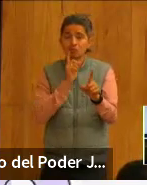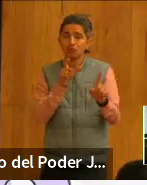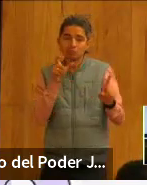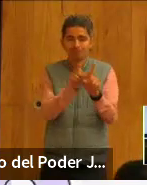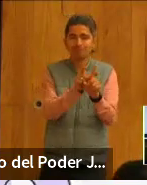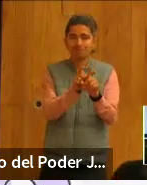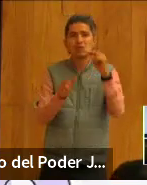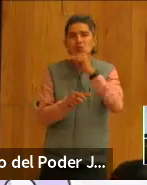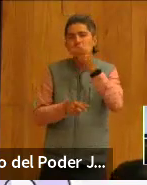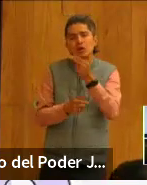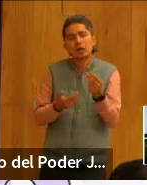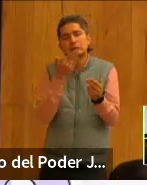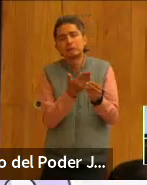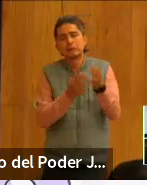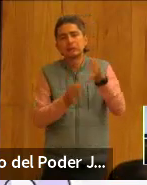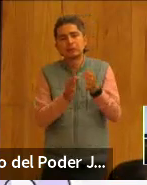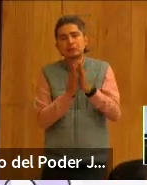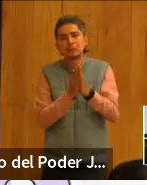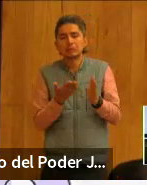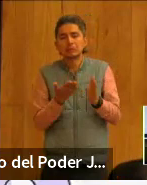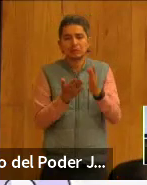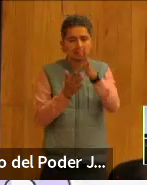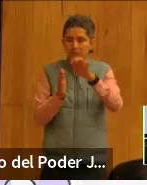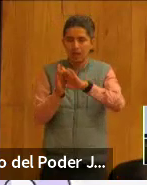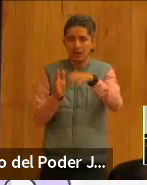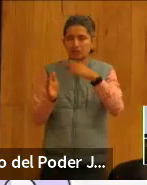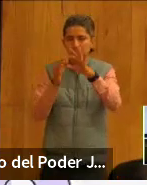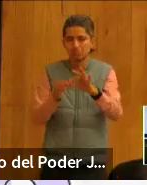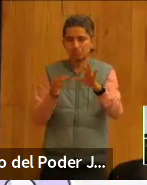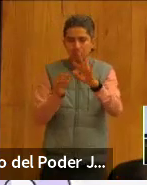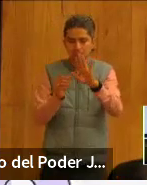urgencia en este contexto. Voy a leer aquí alguna.